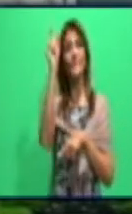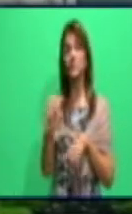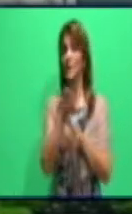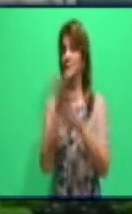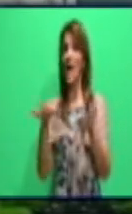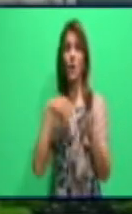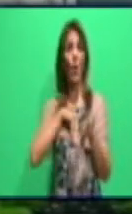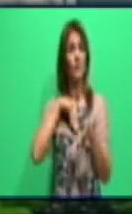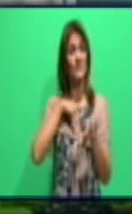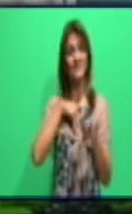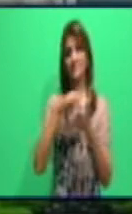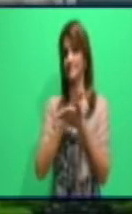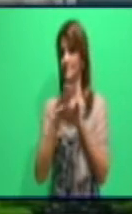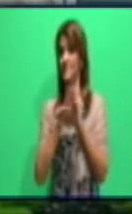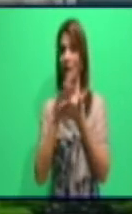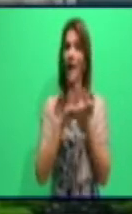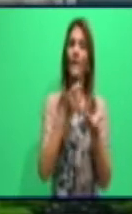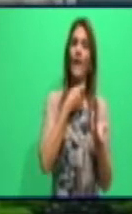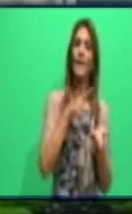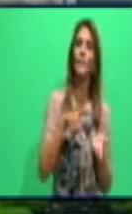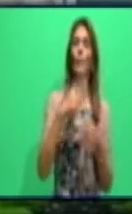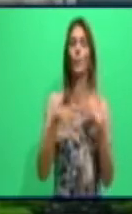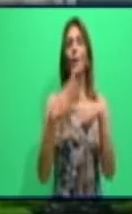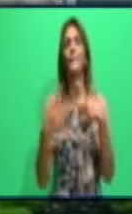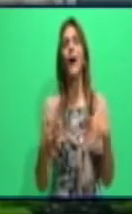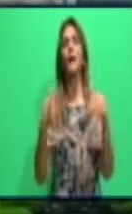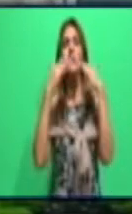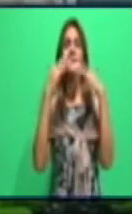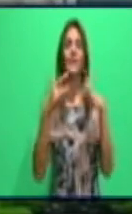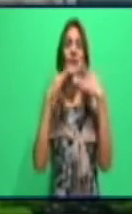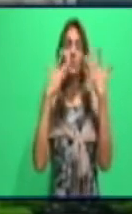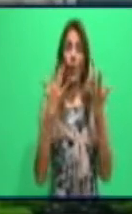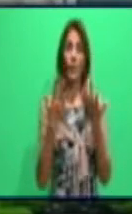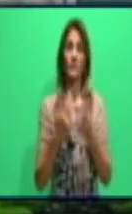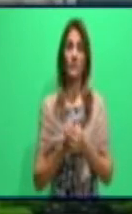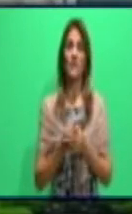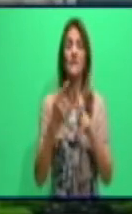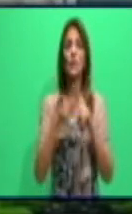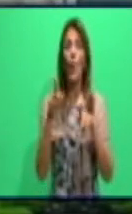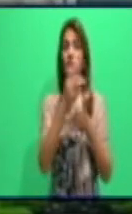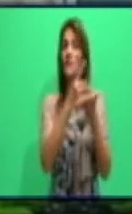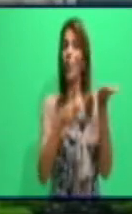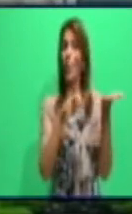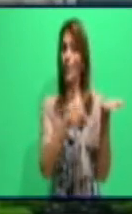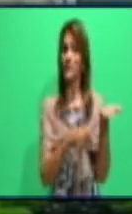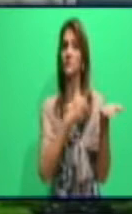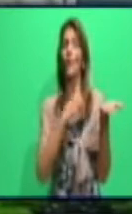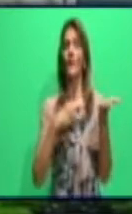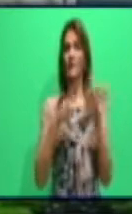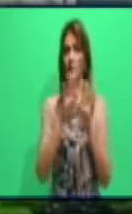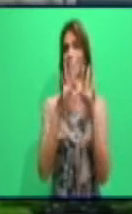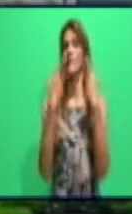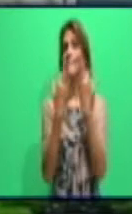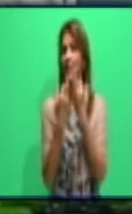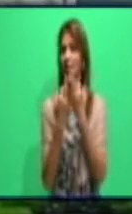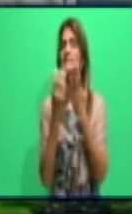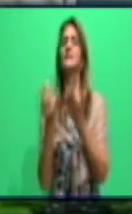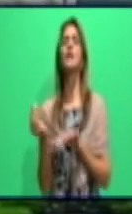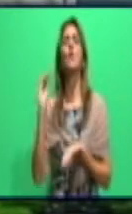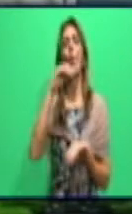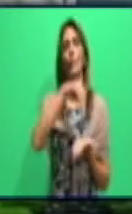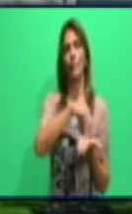sintomatología de infección respiratoria aguda. Y con ese documento del médico de la familia, se incorpora a su centro